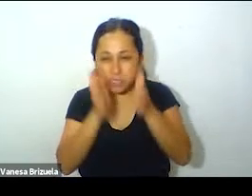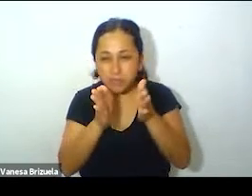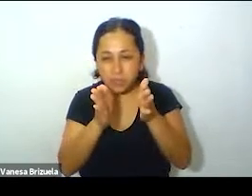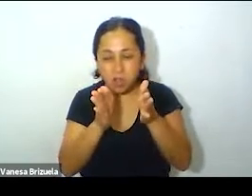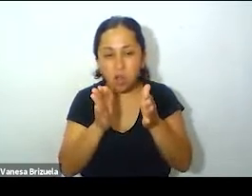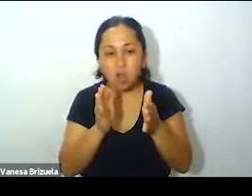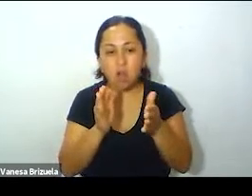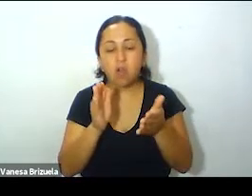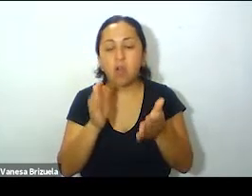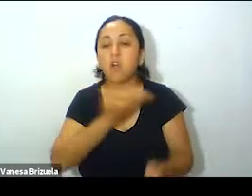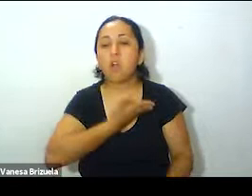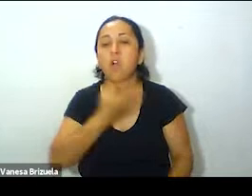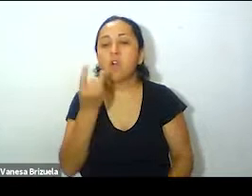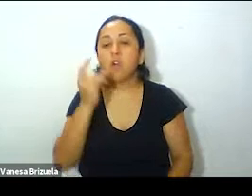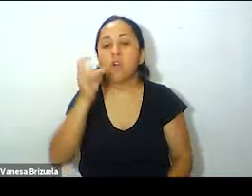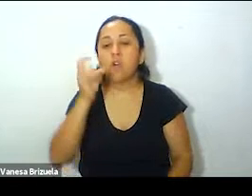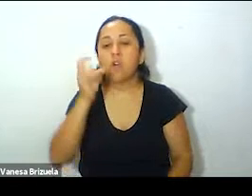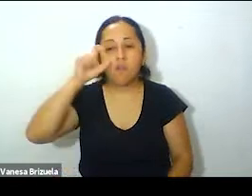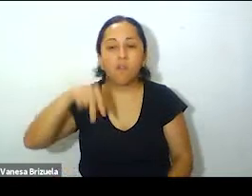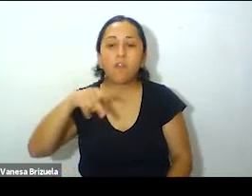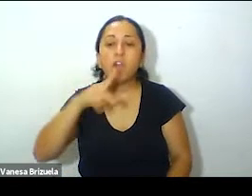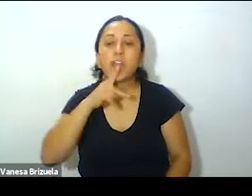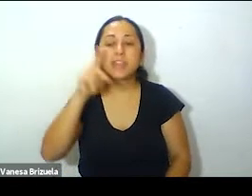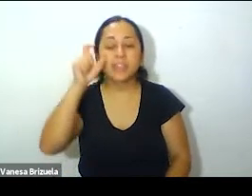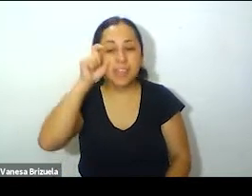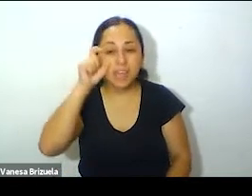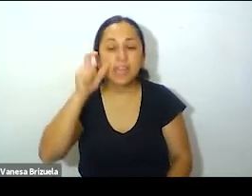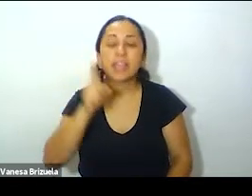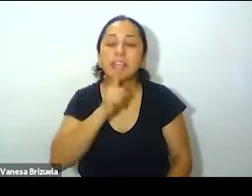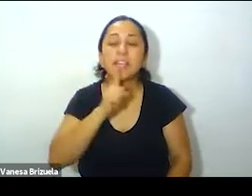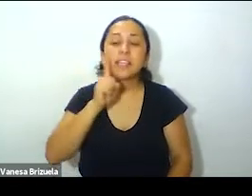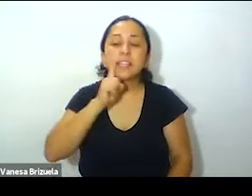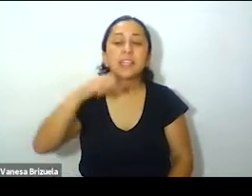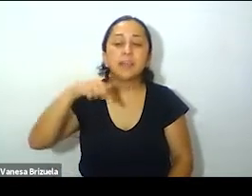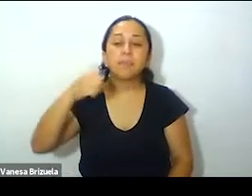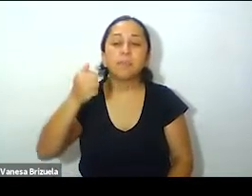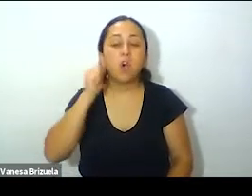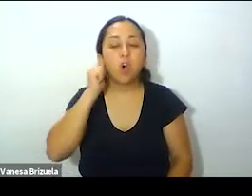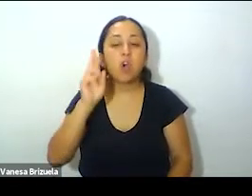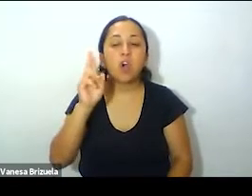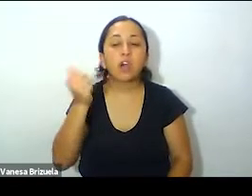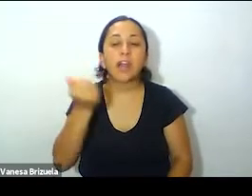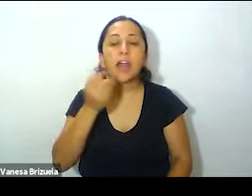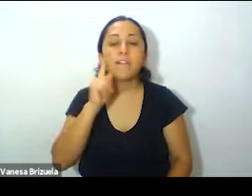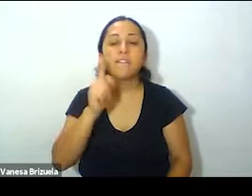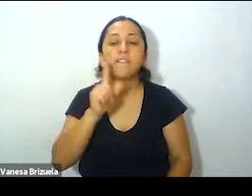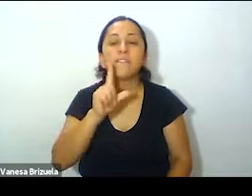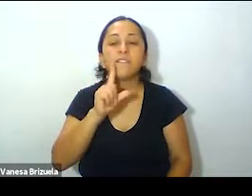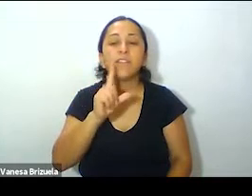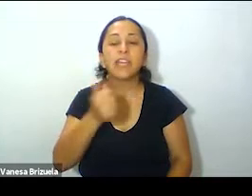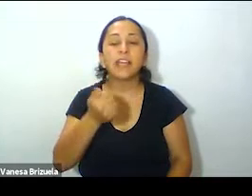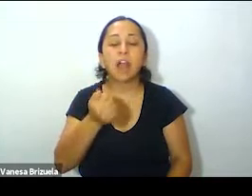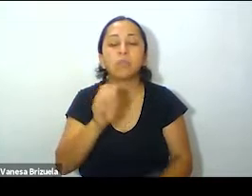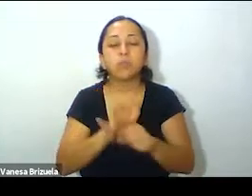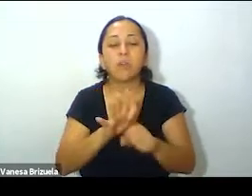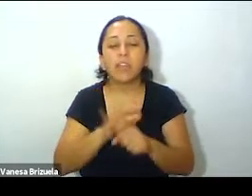específicamente tenemos lo que es una fuente tipográfica, que es la que se define como estilo o